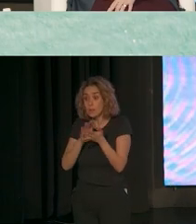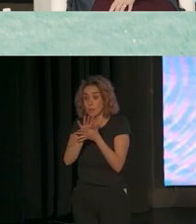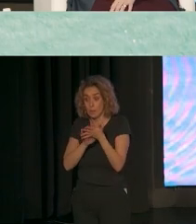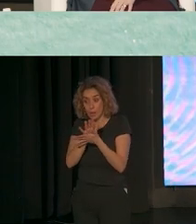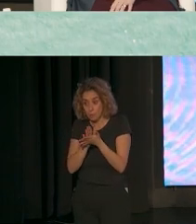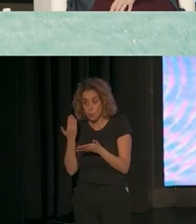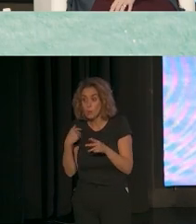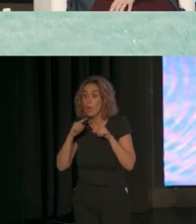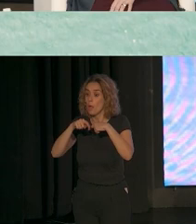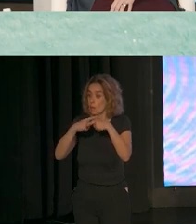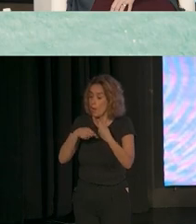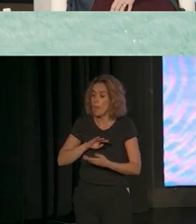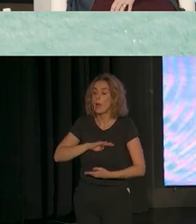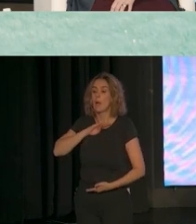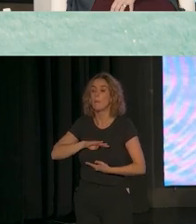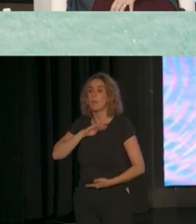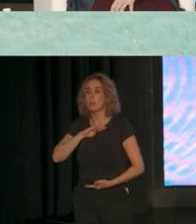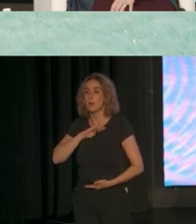prácticas centradas en la familia, la capacidad,